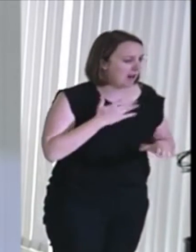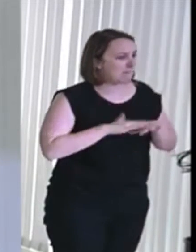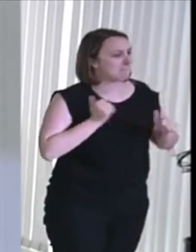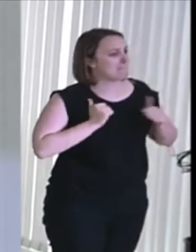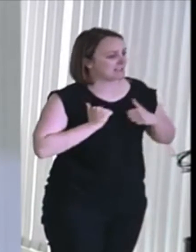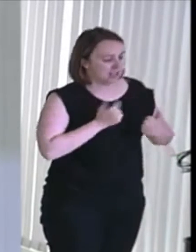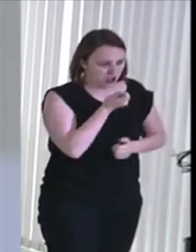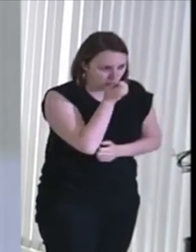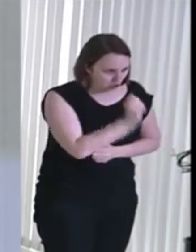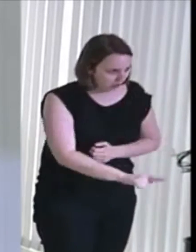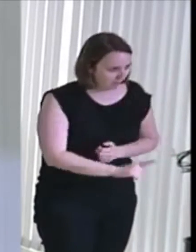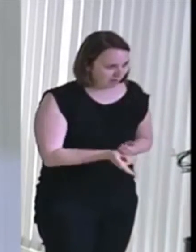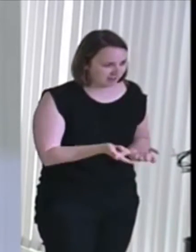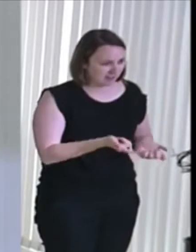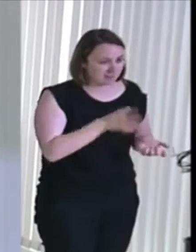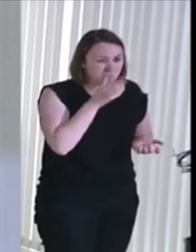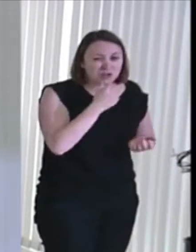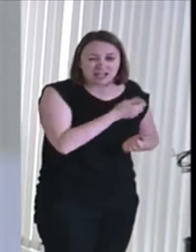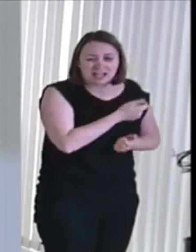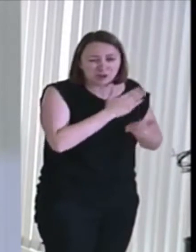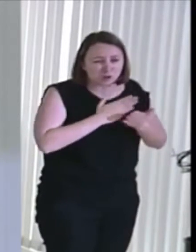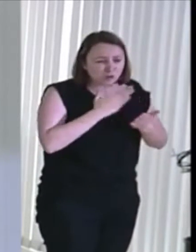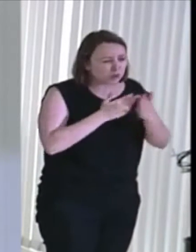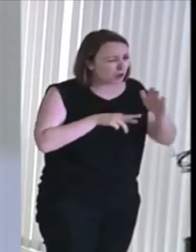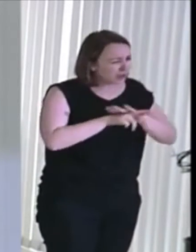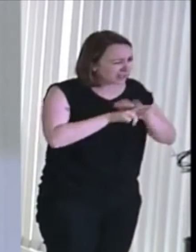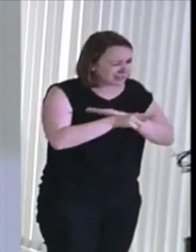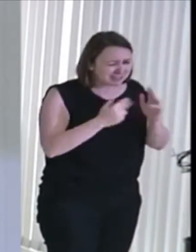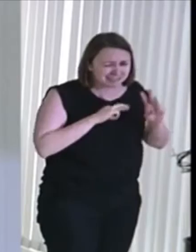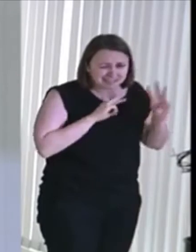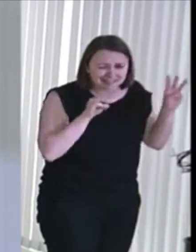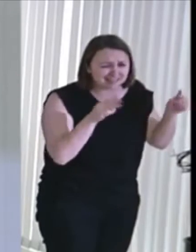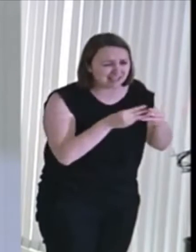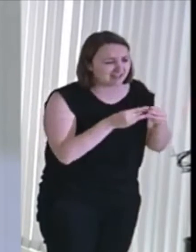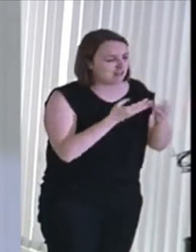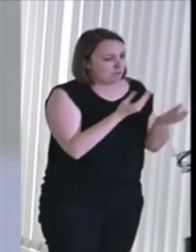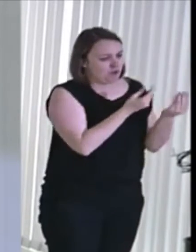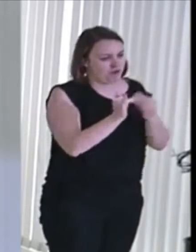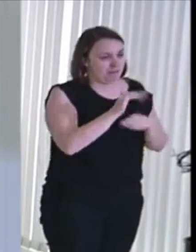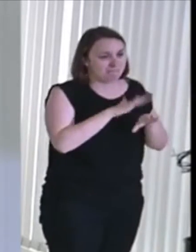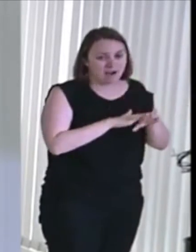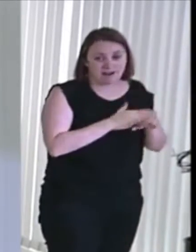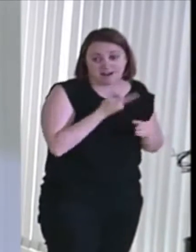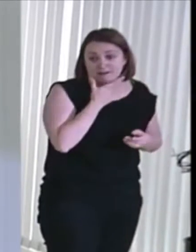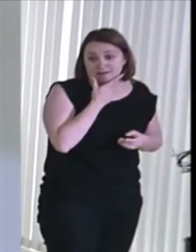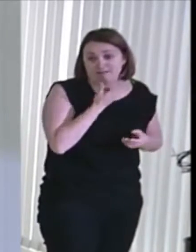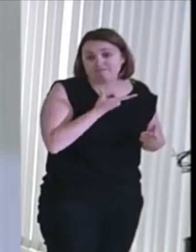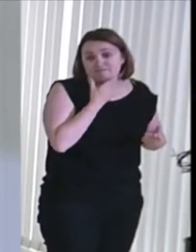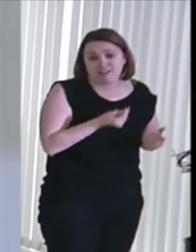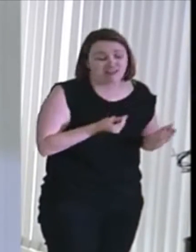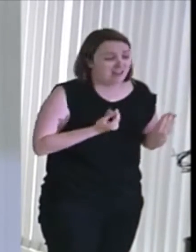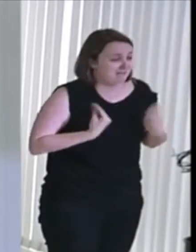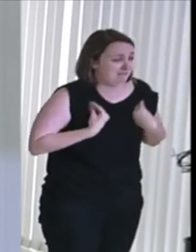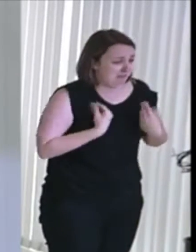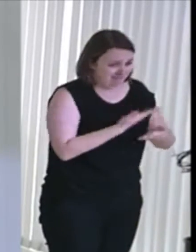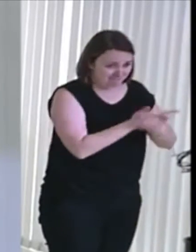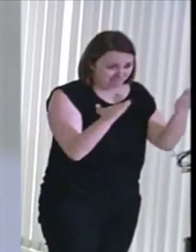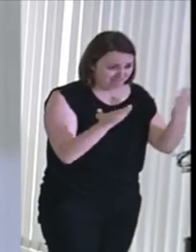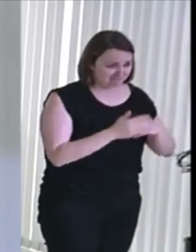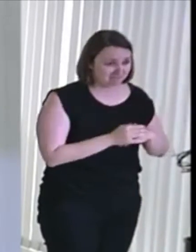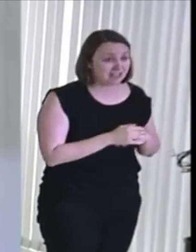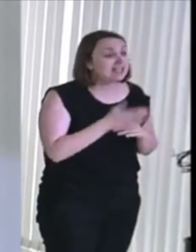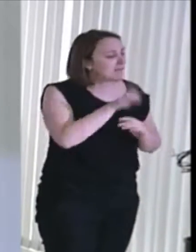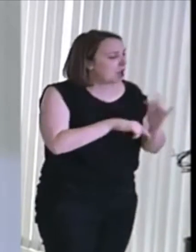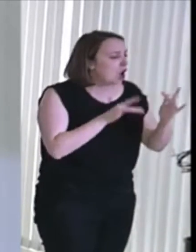MBA, porque realmente hay un montón de recursos en internet que te pueden hacer la vida muchísimo más fácil en ese sentido,